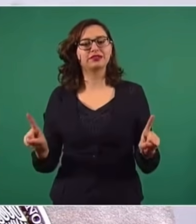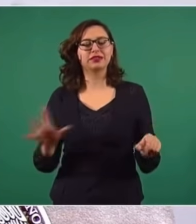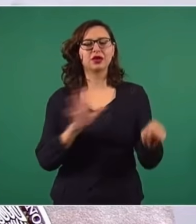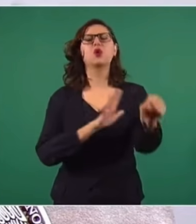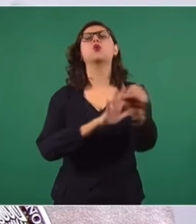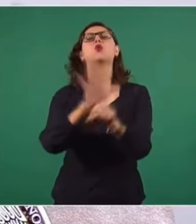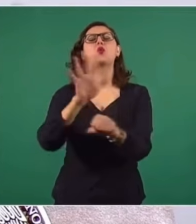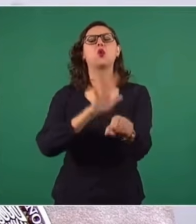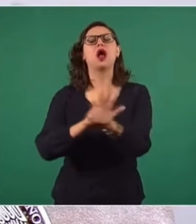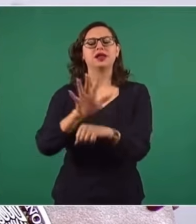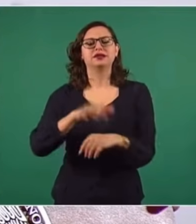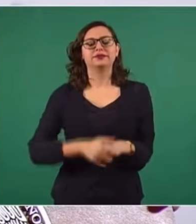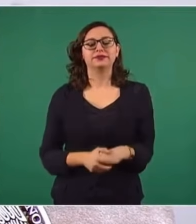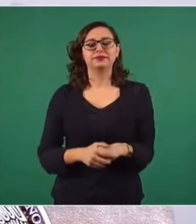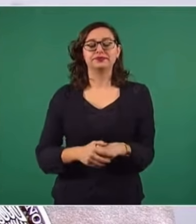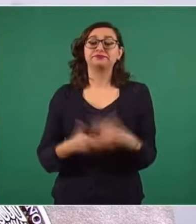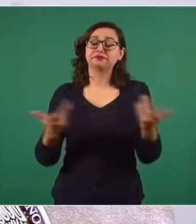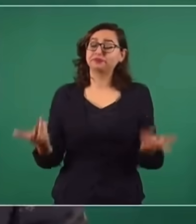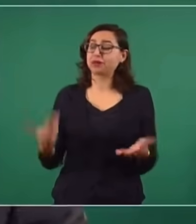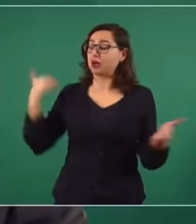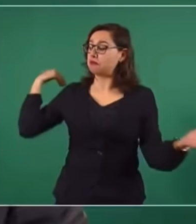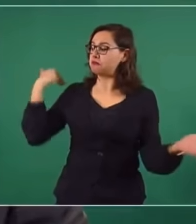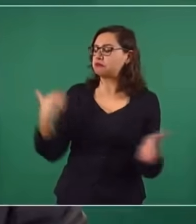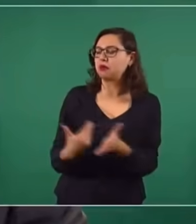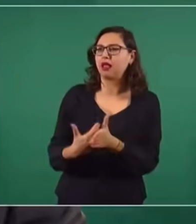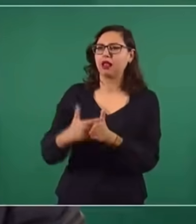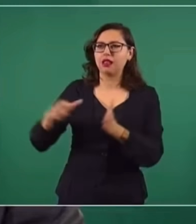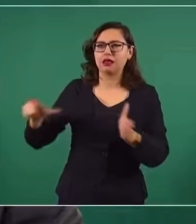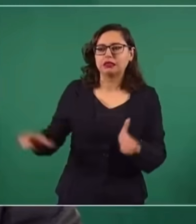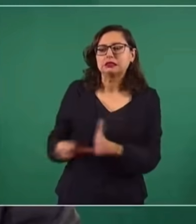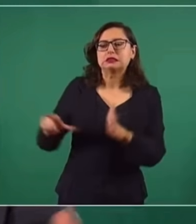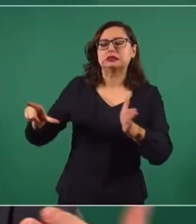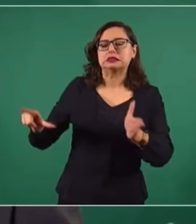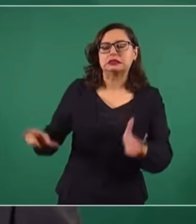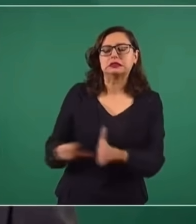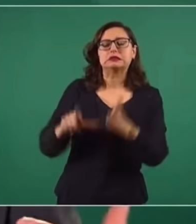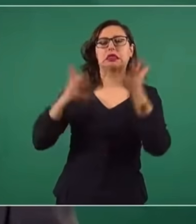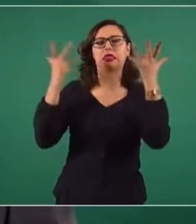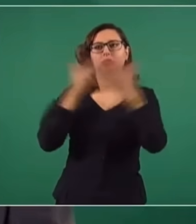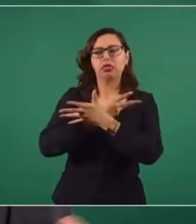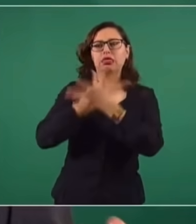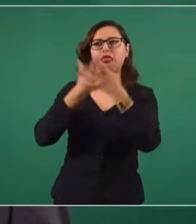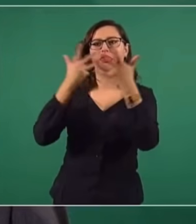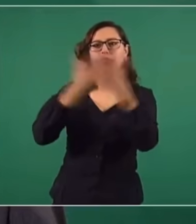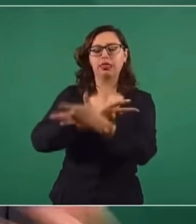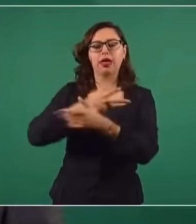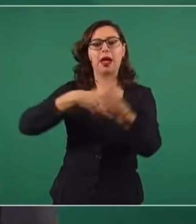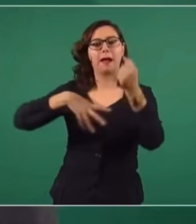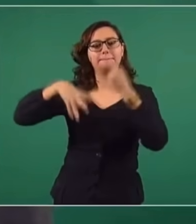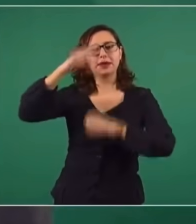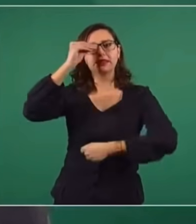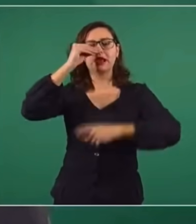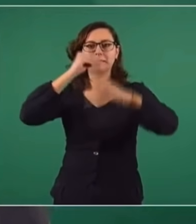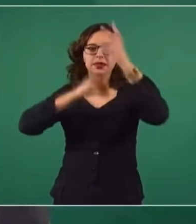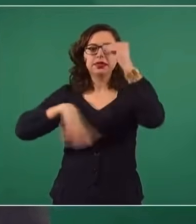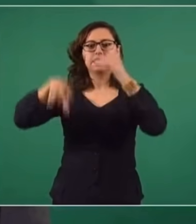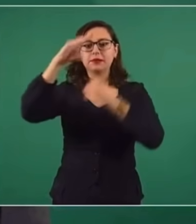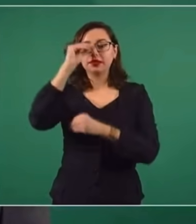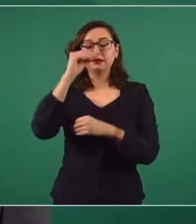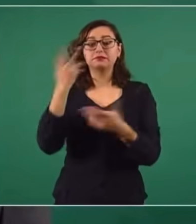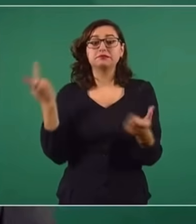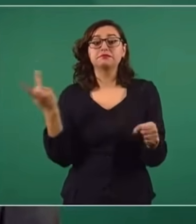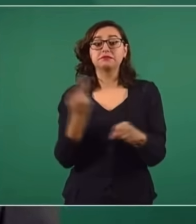aprendido una serie de lecciones que la propia epidemia nos ha dejado. Hemos logrado tener un protocolo de